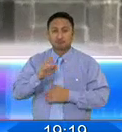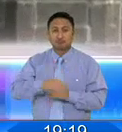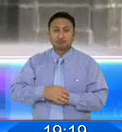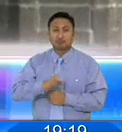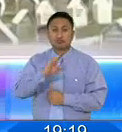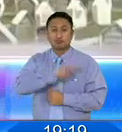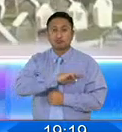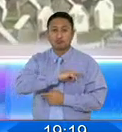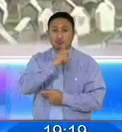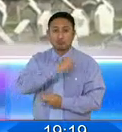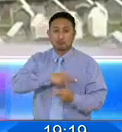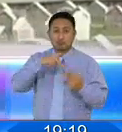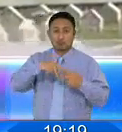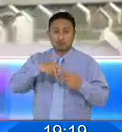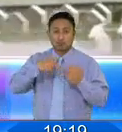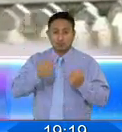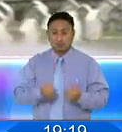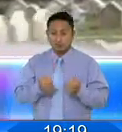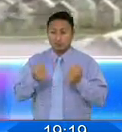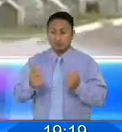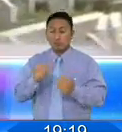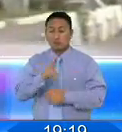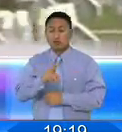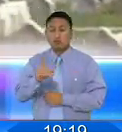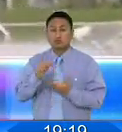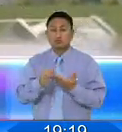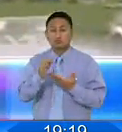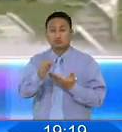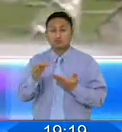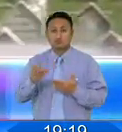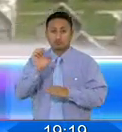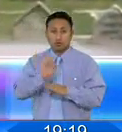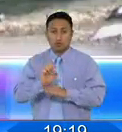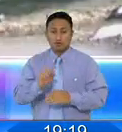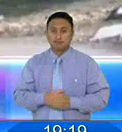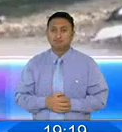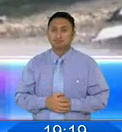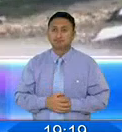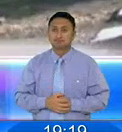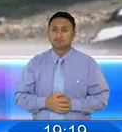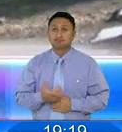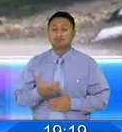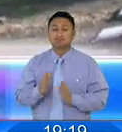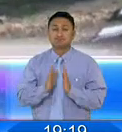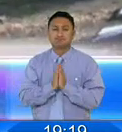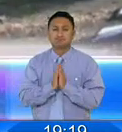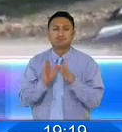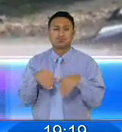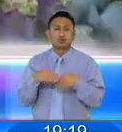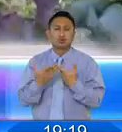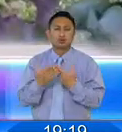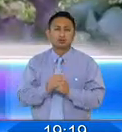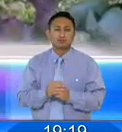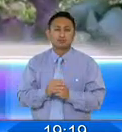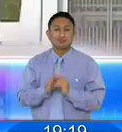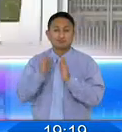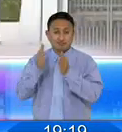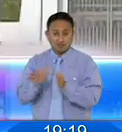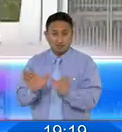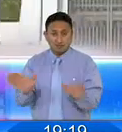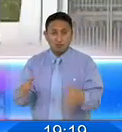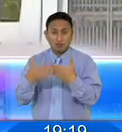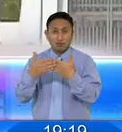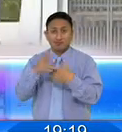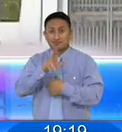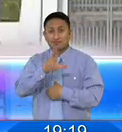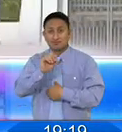gobiernos autónomos descentralizados de los 21 cantones del Ecuador. El pedido se centra en cerrar los cementerios desde